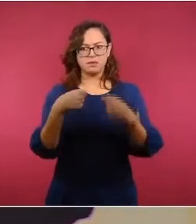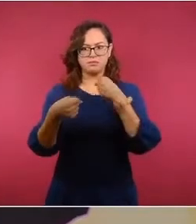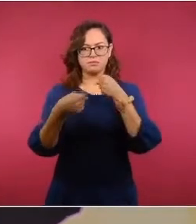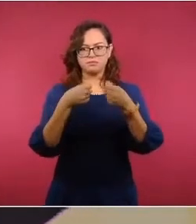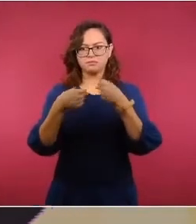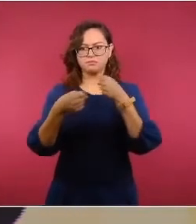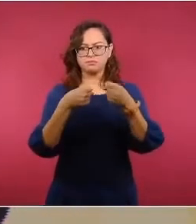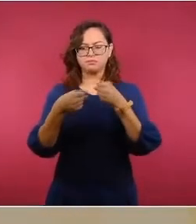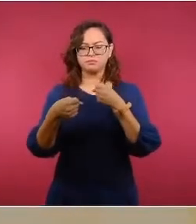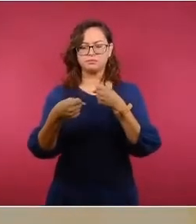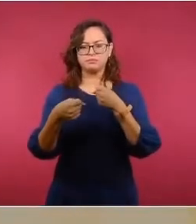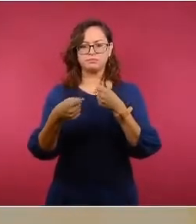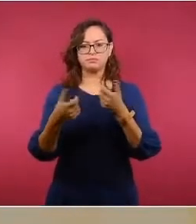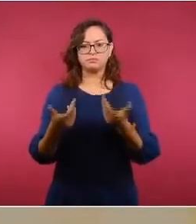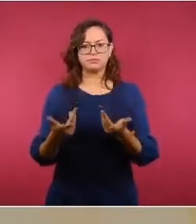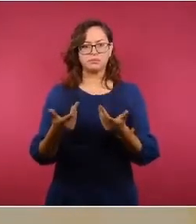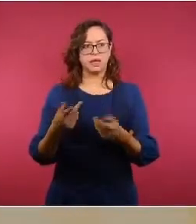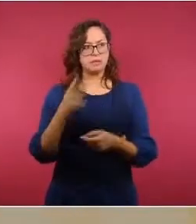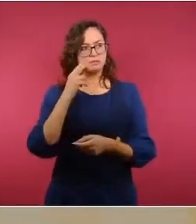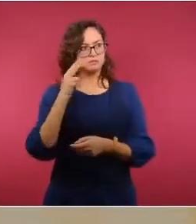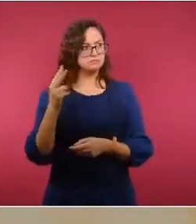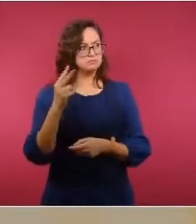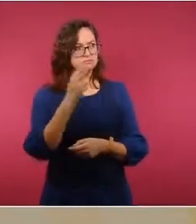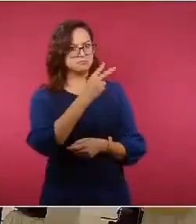con el avión de fondo